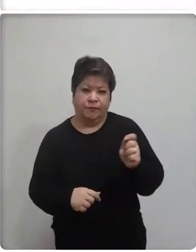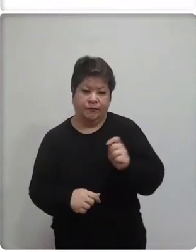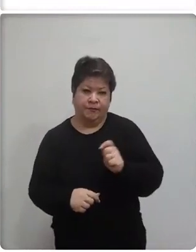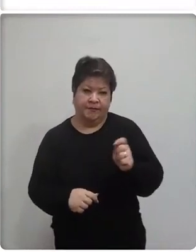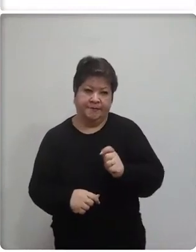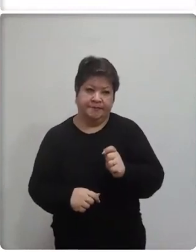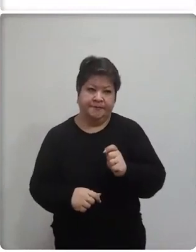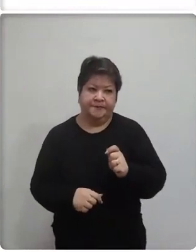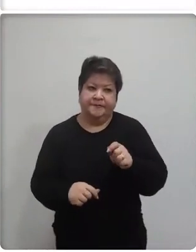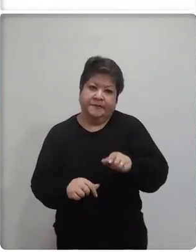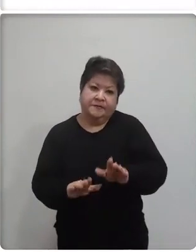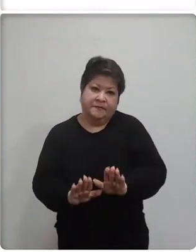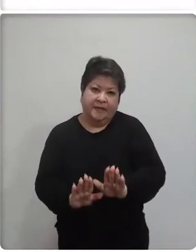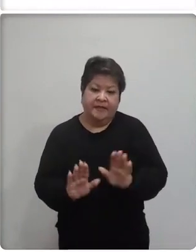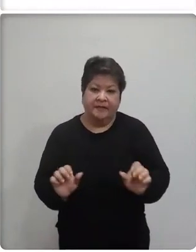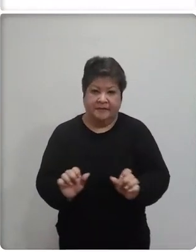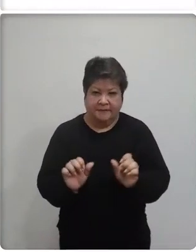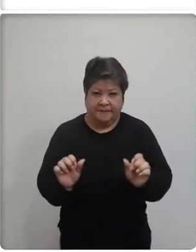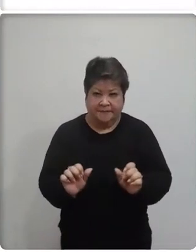bueno, y en eso estamos.